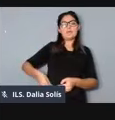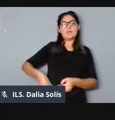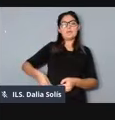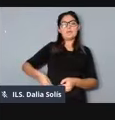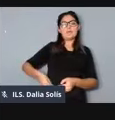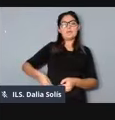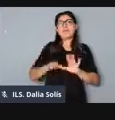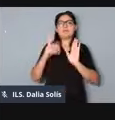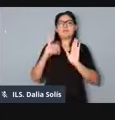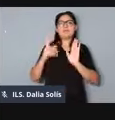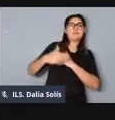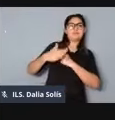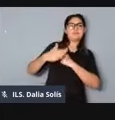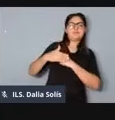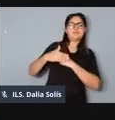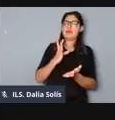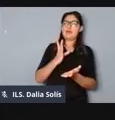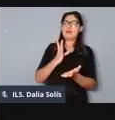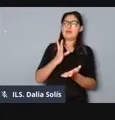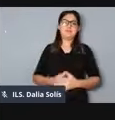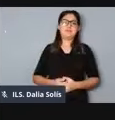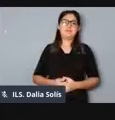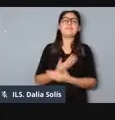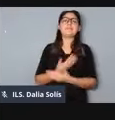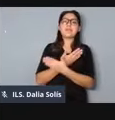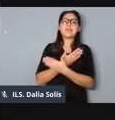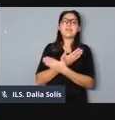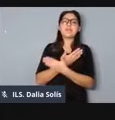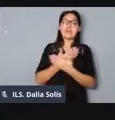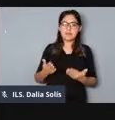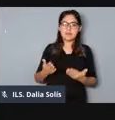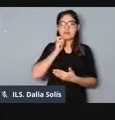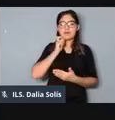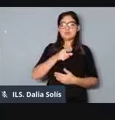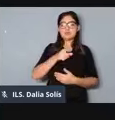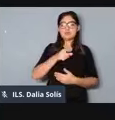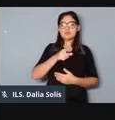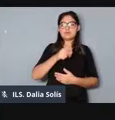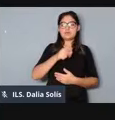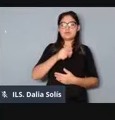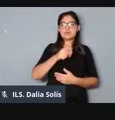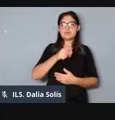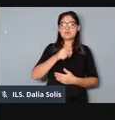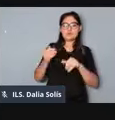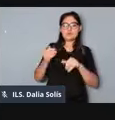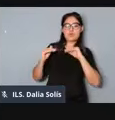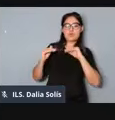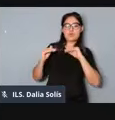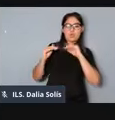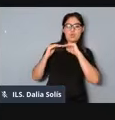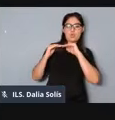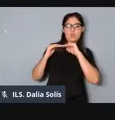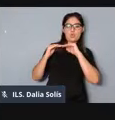Yo recuerdo mucho las experiencias en el aula, por ejemplo, las niñas y los niños que son,